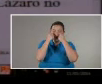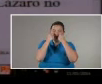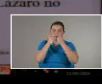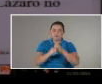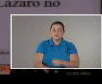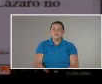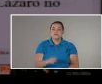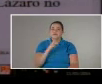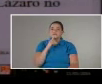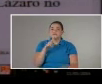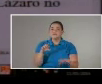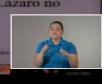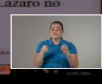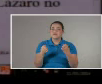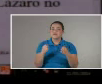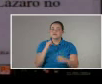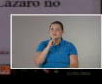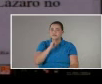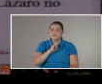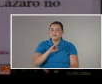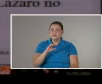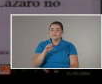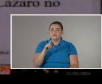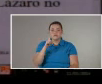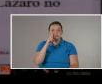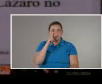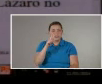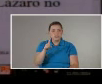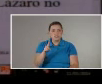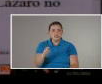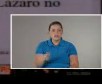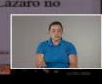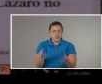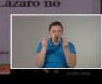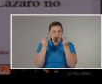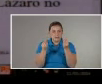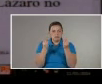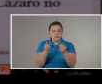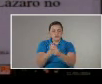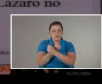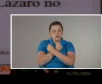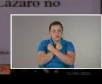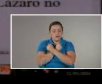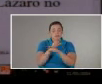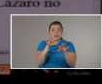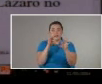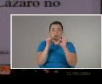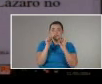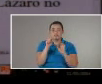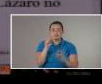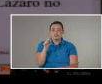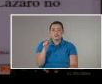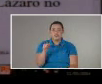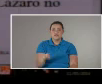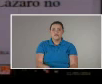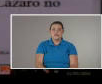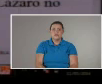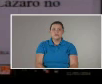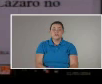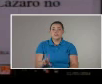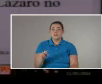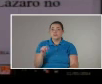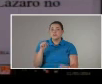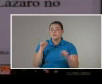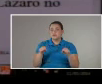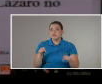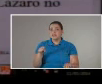Y dijeron entonces los judíos: mirad cuánto lo amaba. Y algunos de ellos dijeron: ¿no podía este que abrió los ojos al